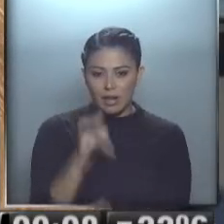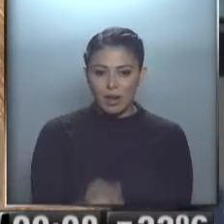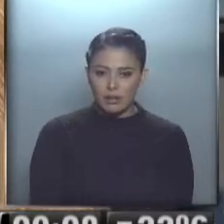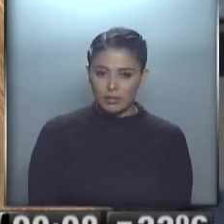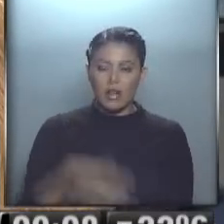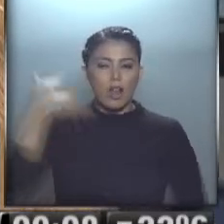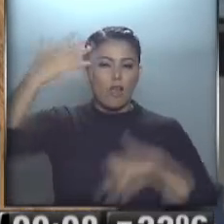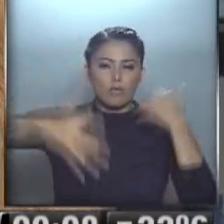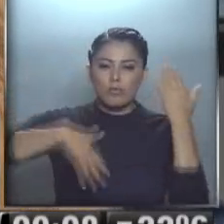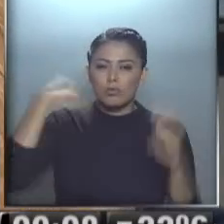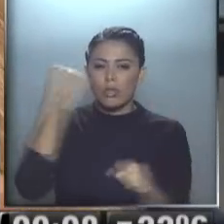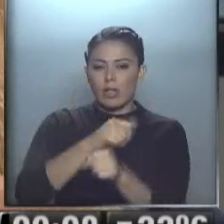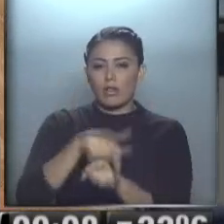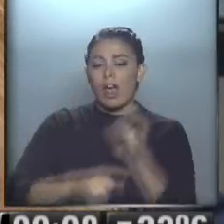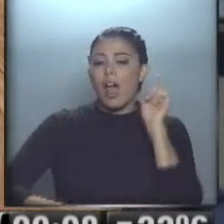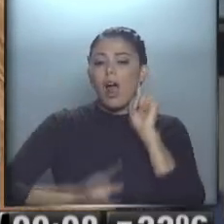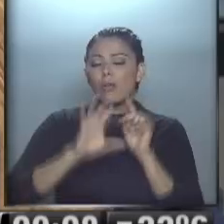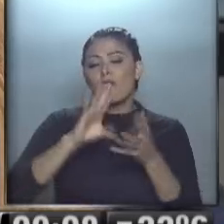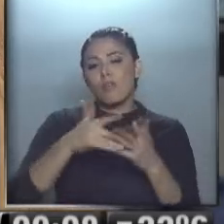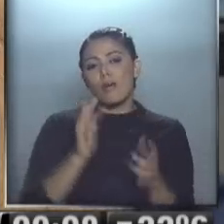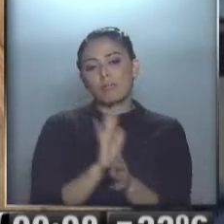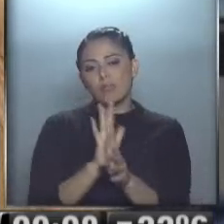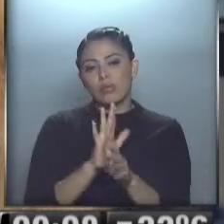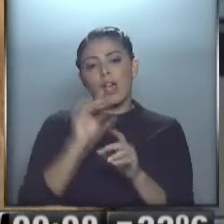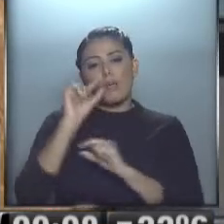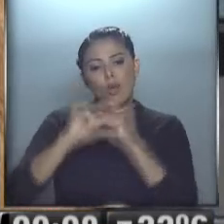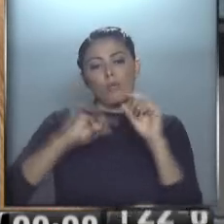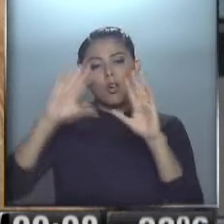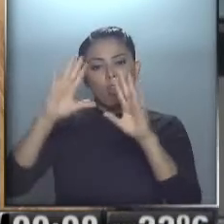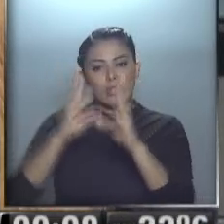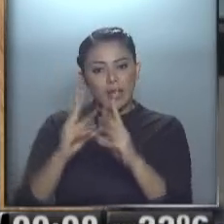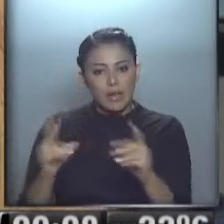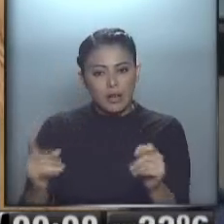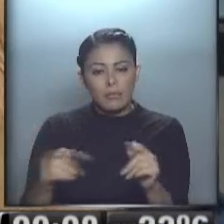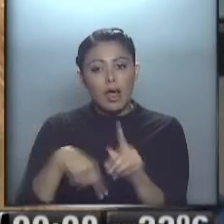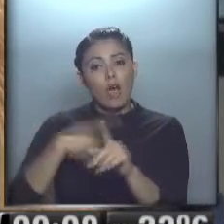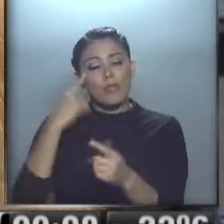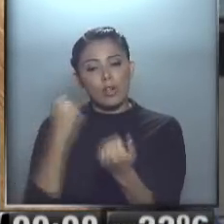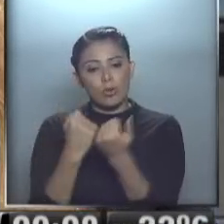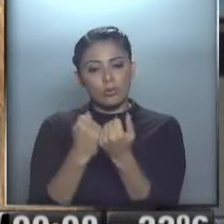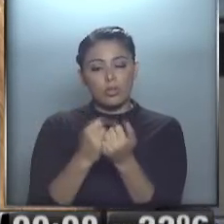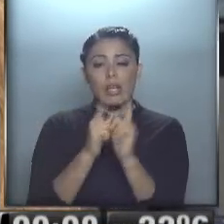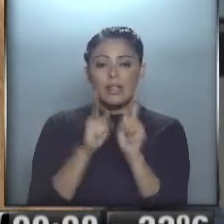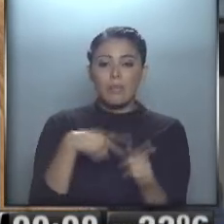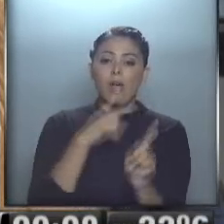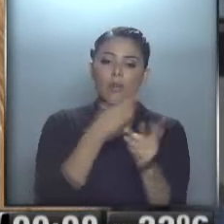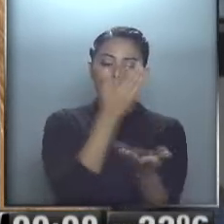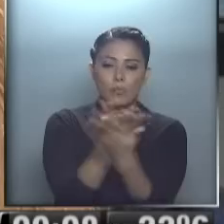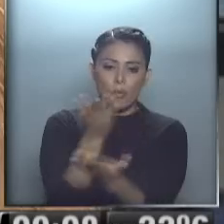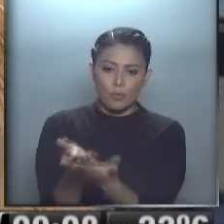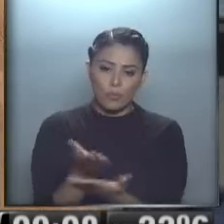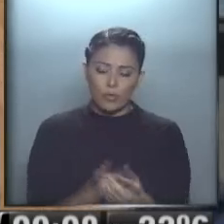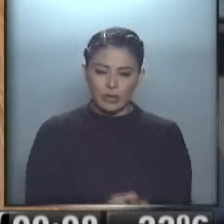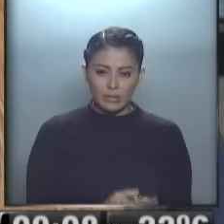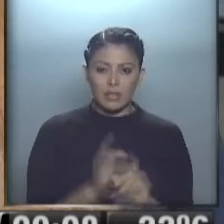las revueltas ya van de alguna manera cesando se van controlando o hay propuestas por lo menos de el